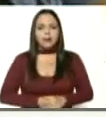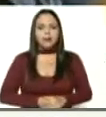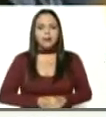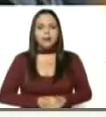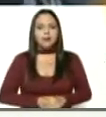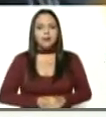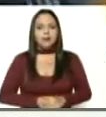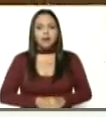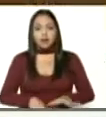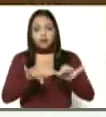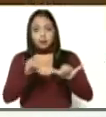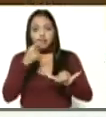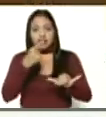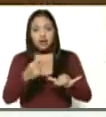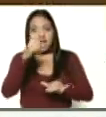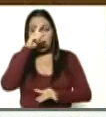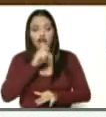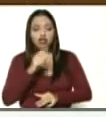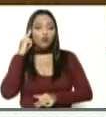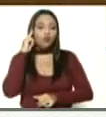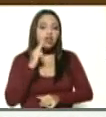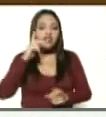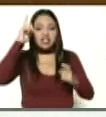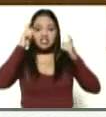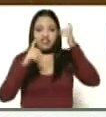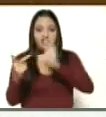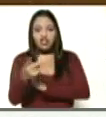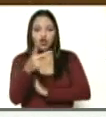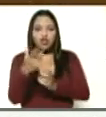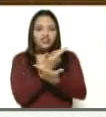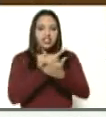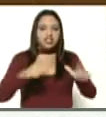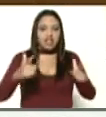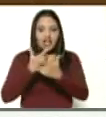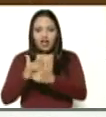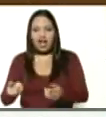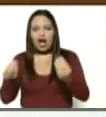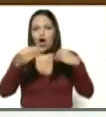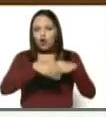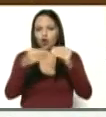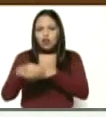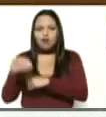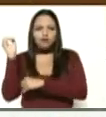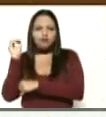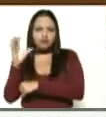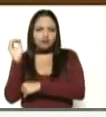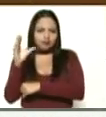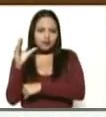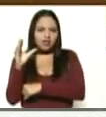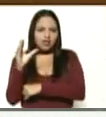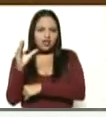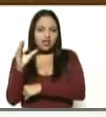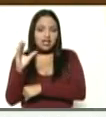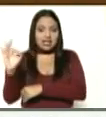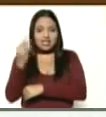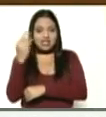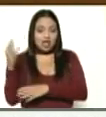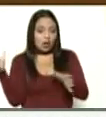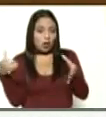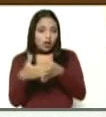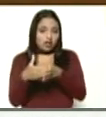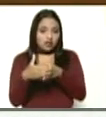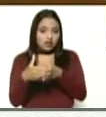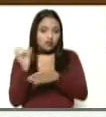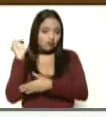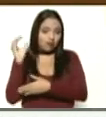Por eso decimos Bolívar Chávez, nuestros dos libertadores, acordamos en el Congreso del Partido, en el tercer Congreso del Partido, si